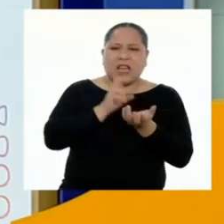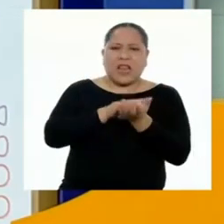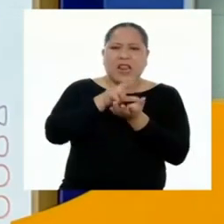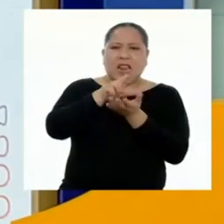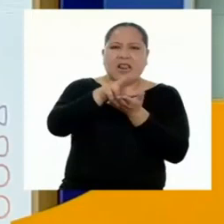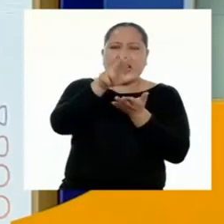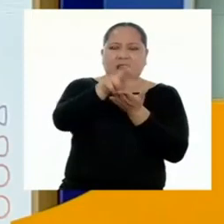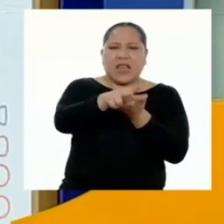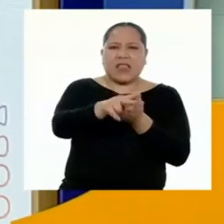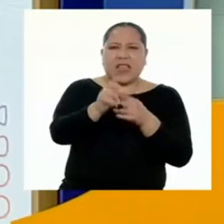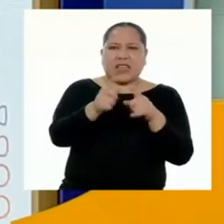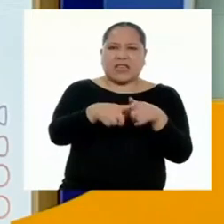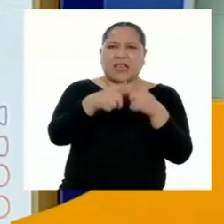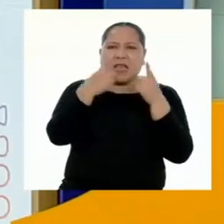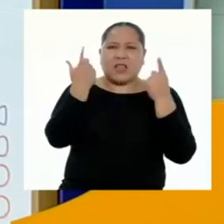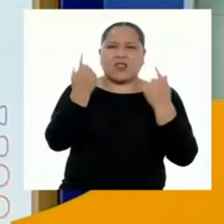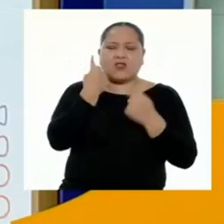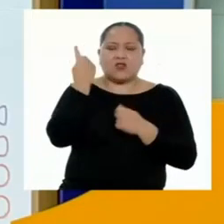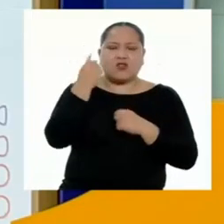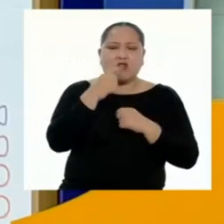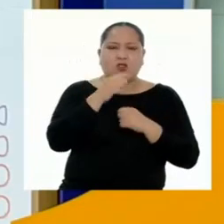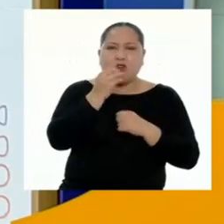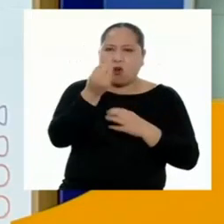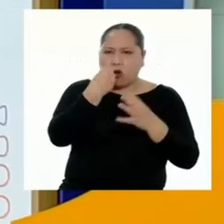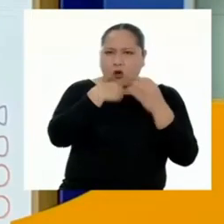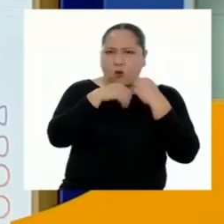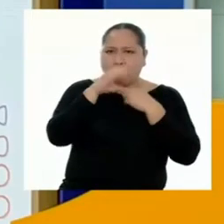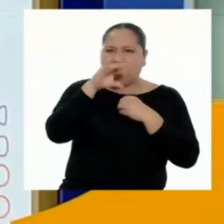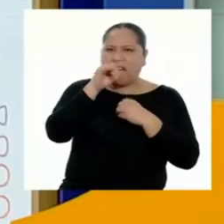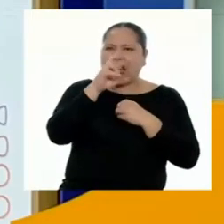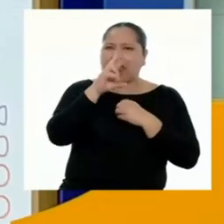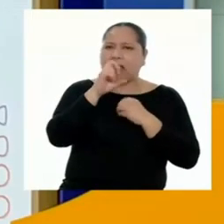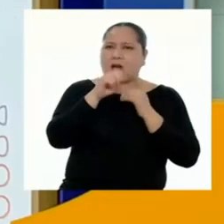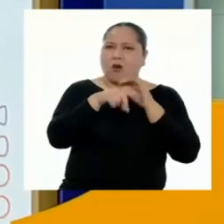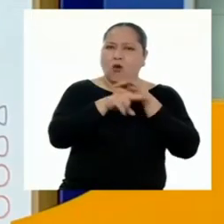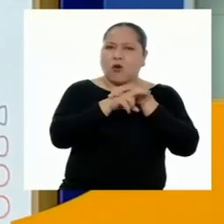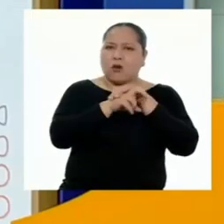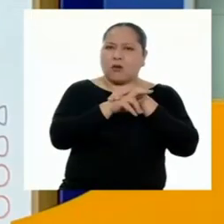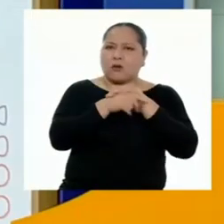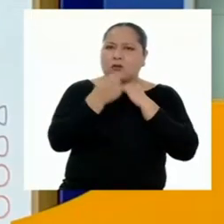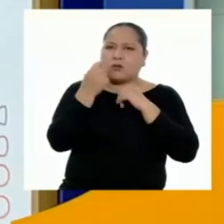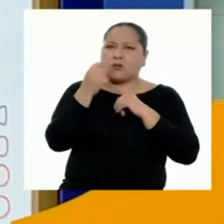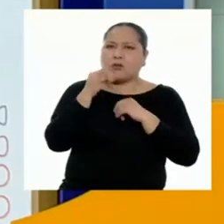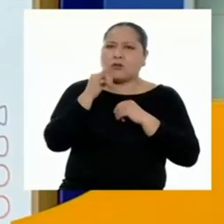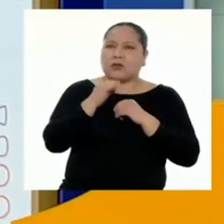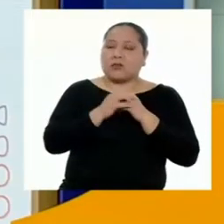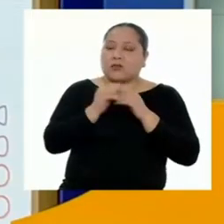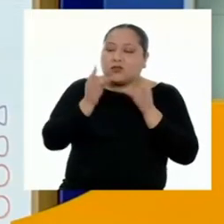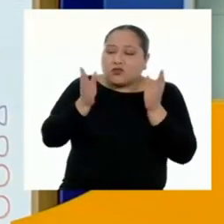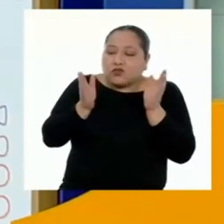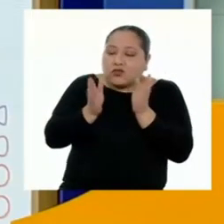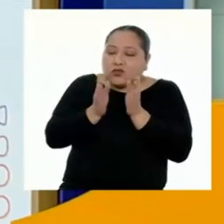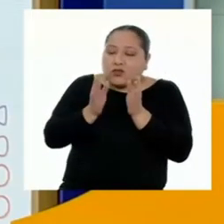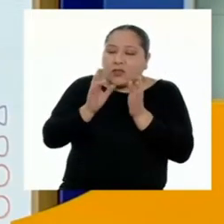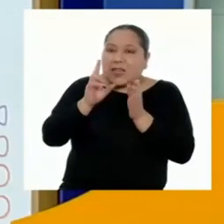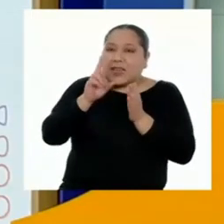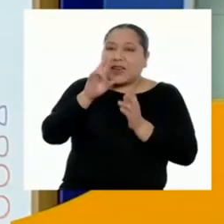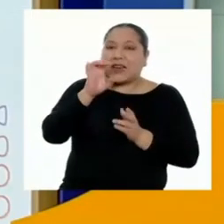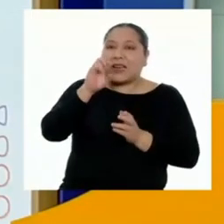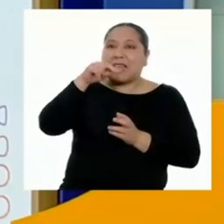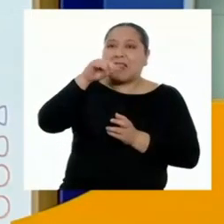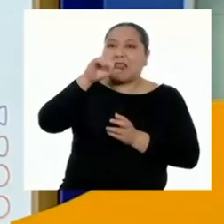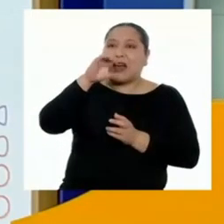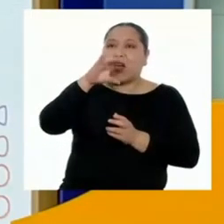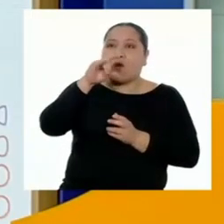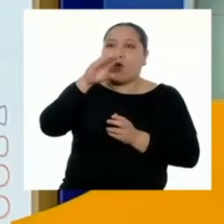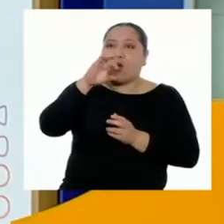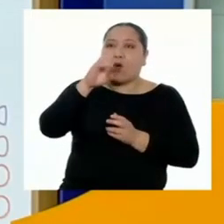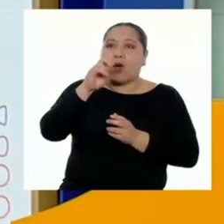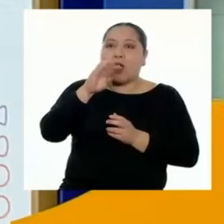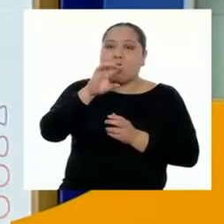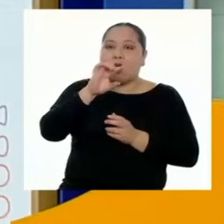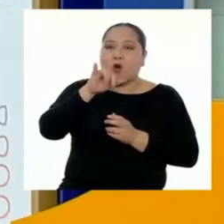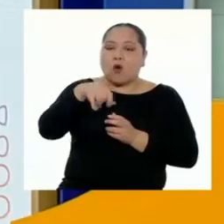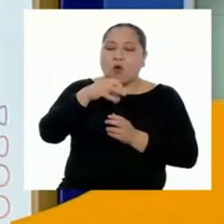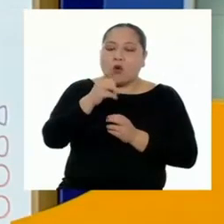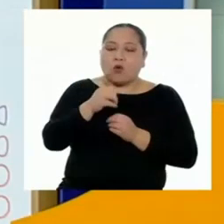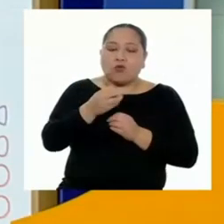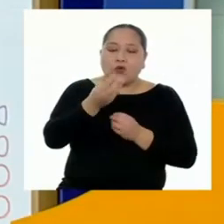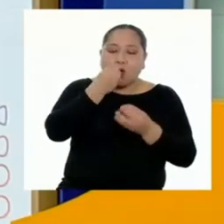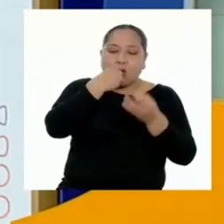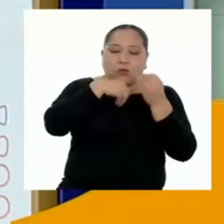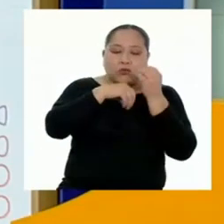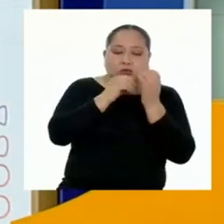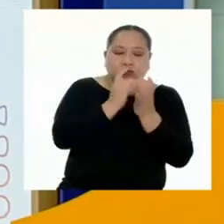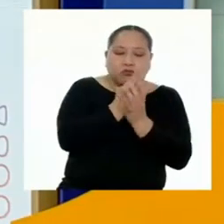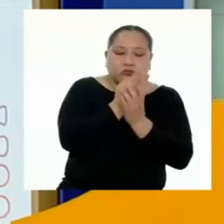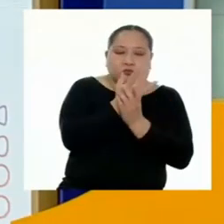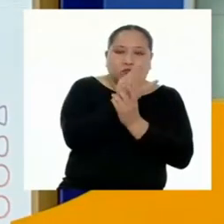se alimenta de caracoles o insectos, sino que cuando son pequeñas se les llama renacuajo, y estas se alimentan de microalgas